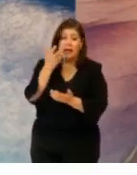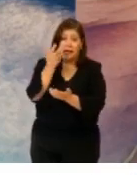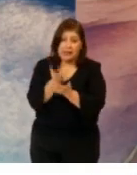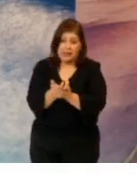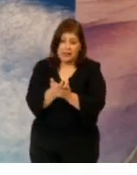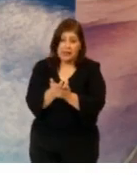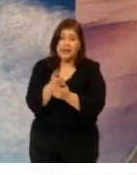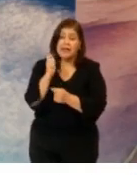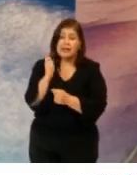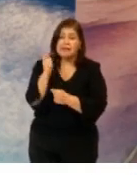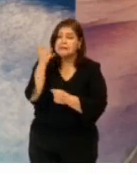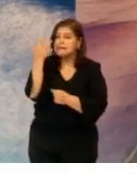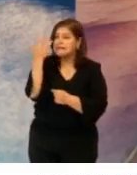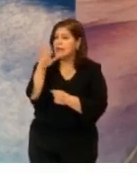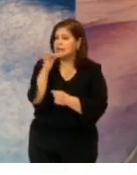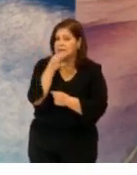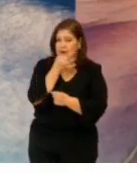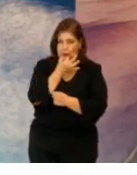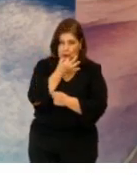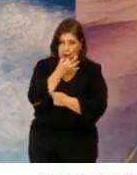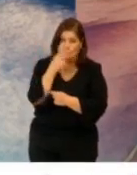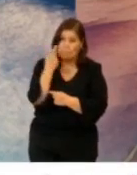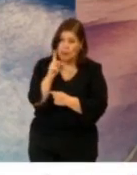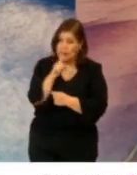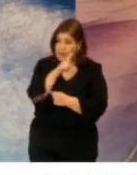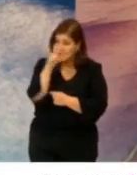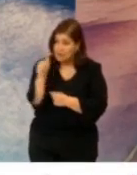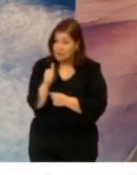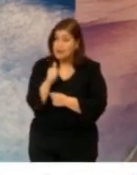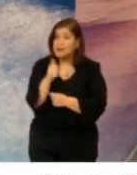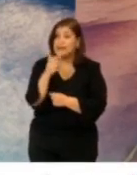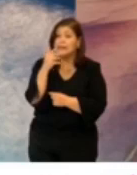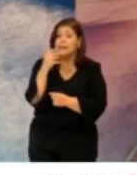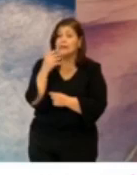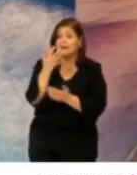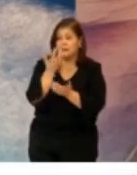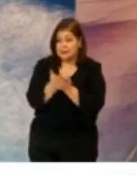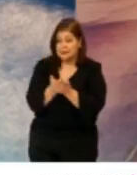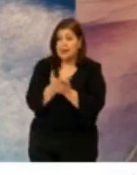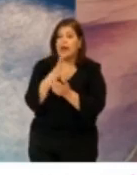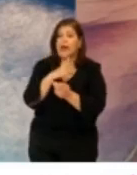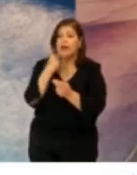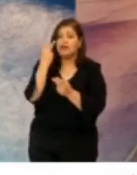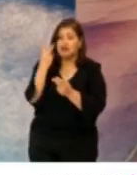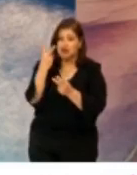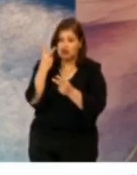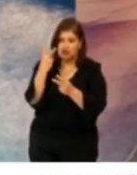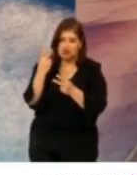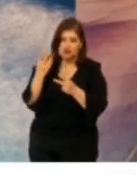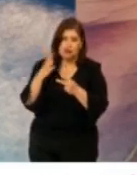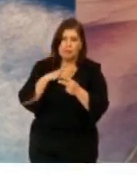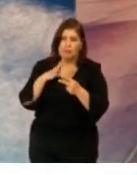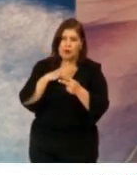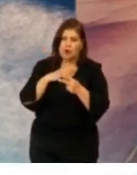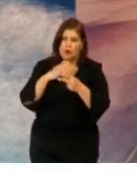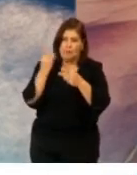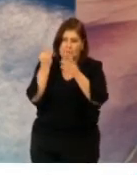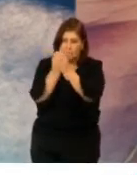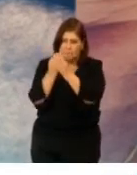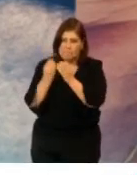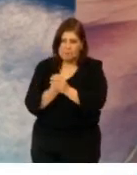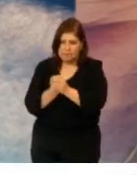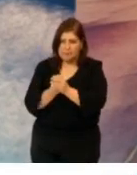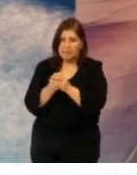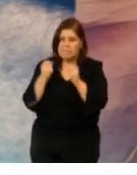decía, vamos a tener solo 10 minutos, pero después del break va a haber 2 sesiones simultáneas, ¿cierto? Así es. Tenemos 2 sesiones,